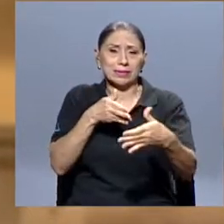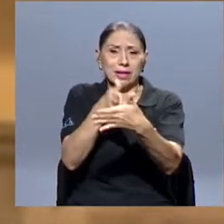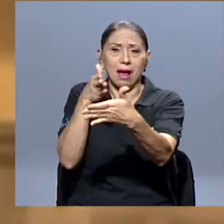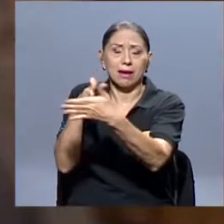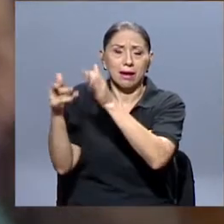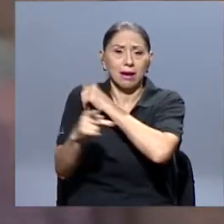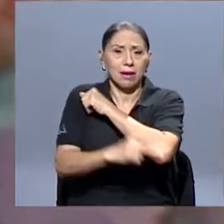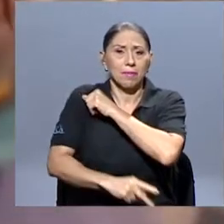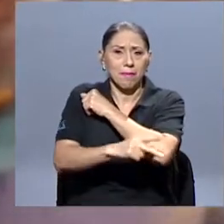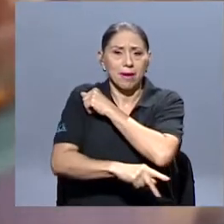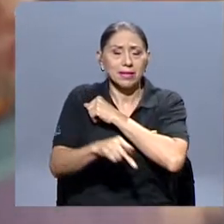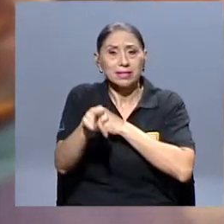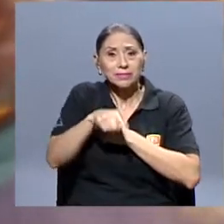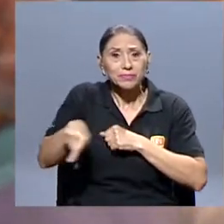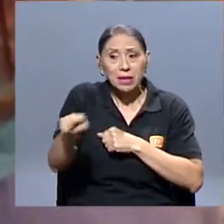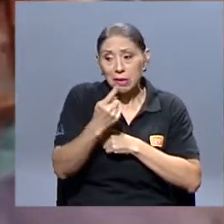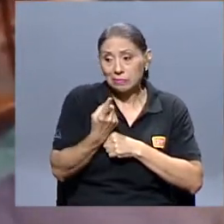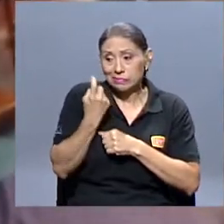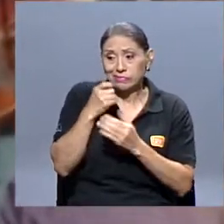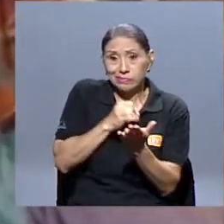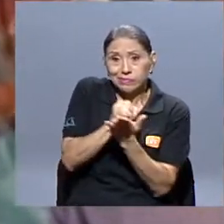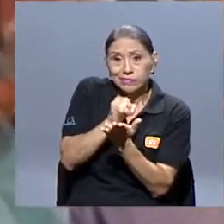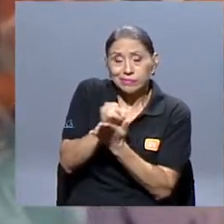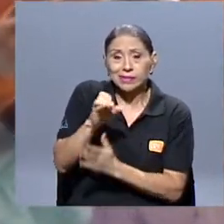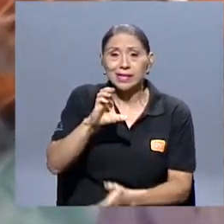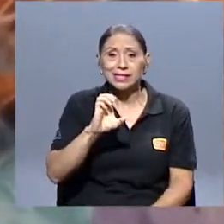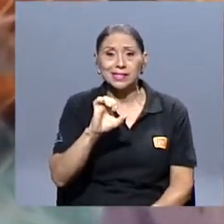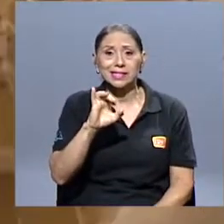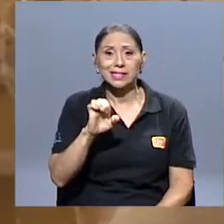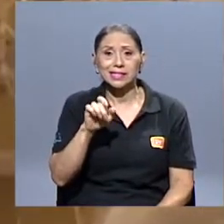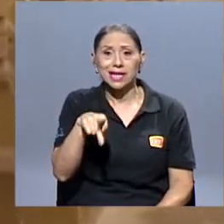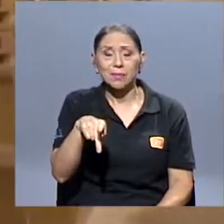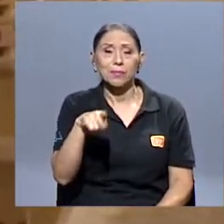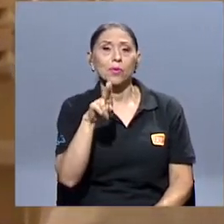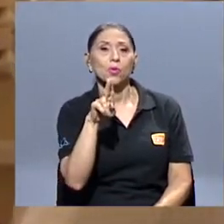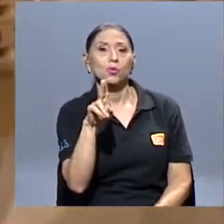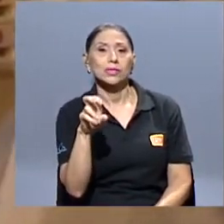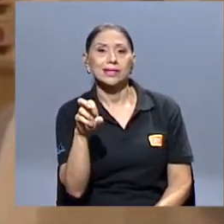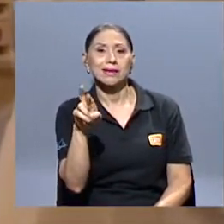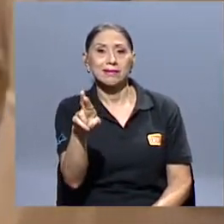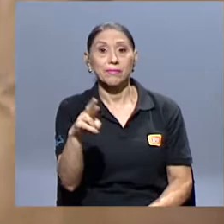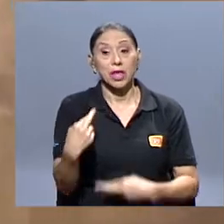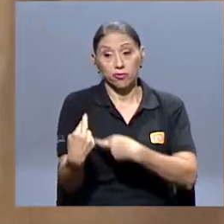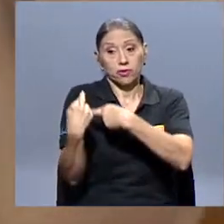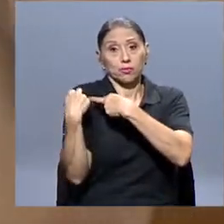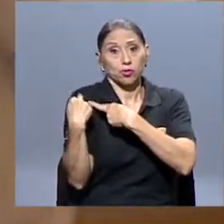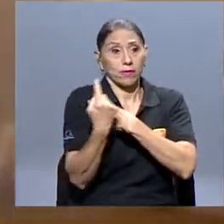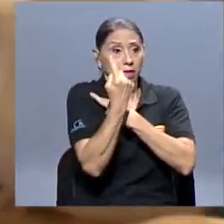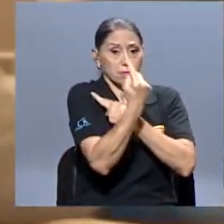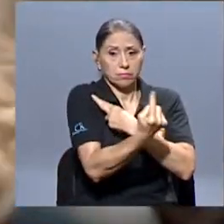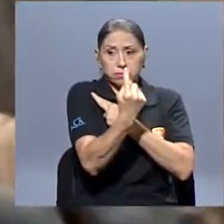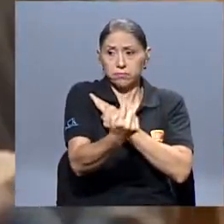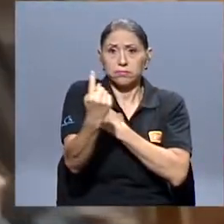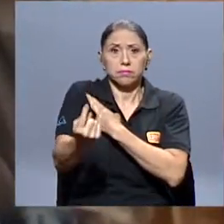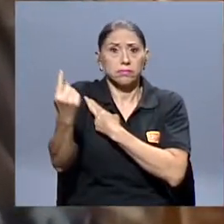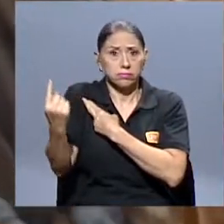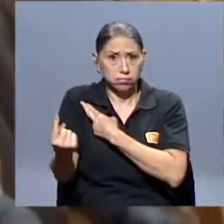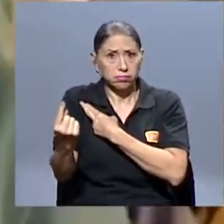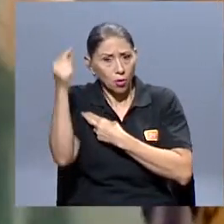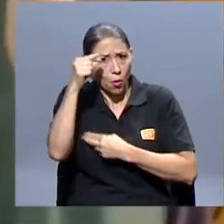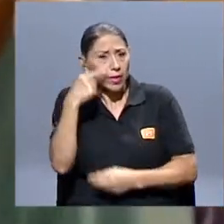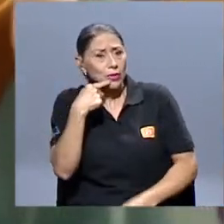ciudadana, de acuerdo al más reciente estudio del CIEP-UCR. La responsabilidad individual a la cual ha apelado el gobierno